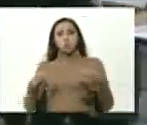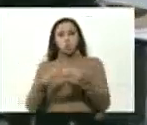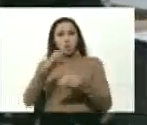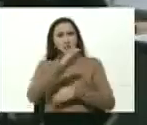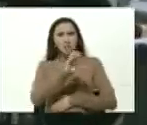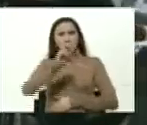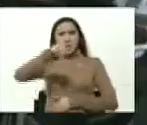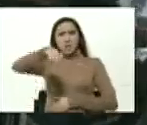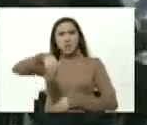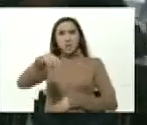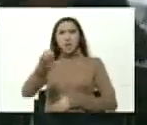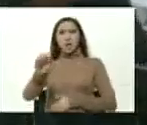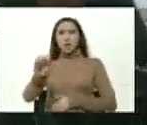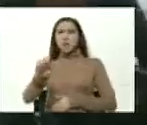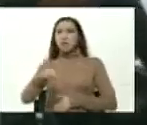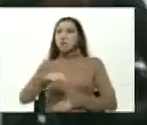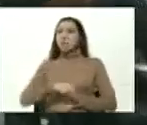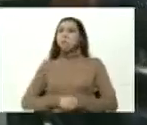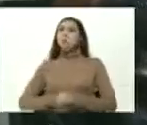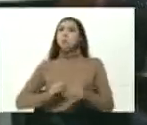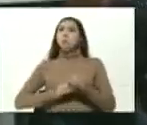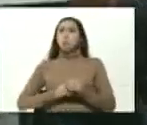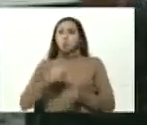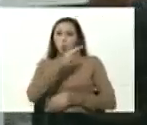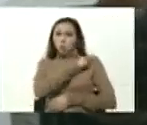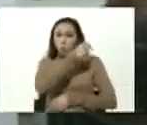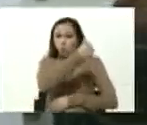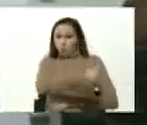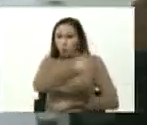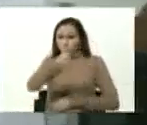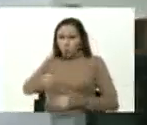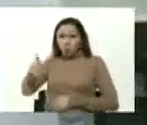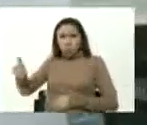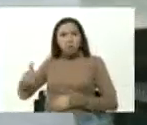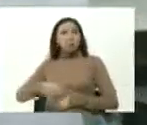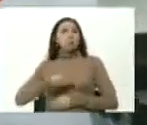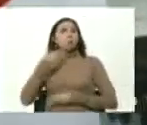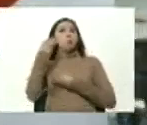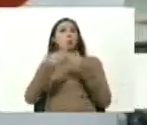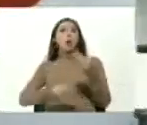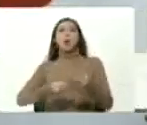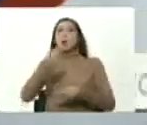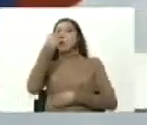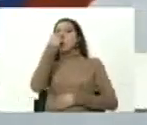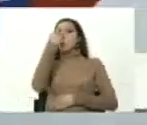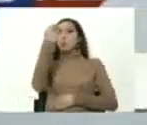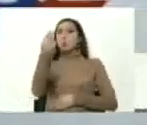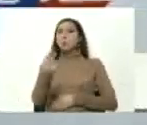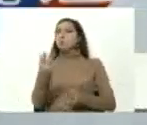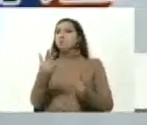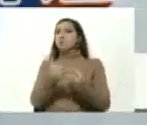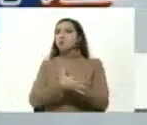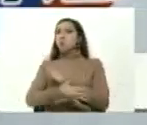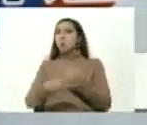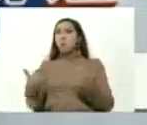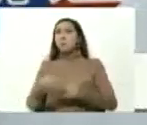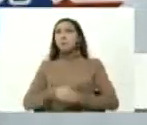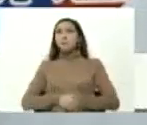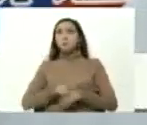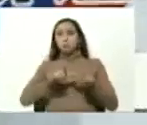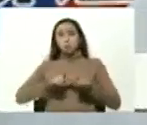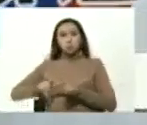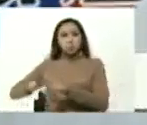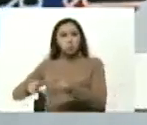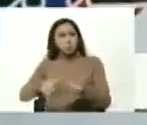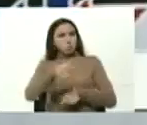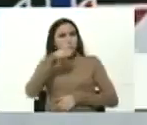Electoral, sus rectores. Estamos haciendo una visita a la sala de monitoreo